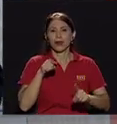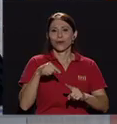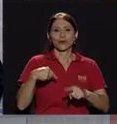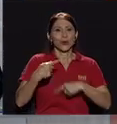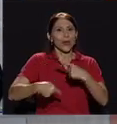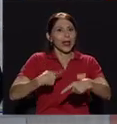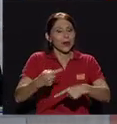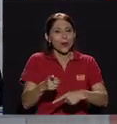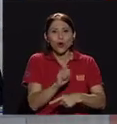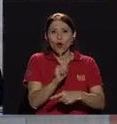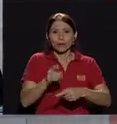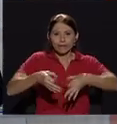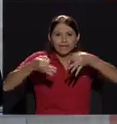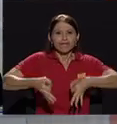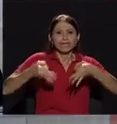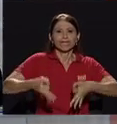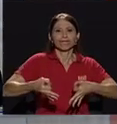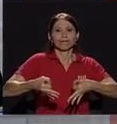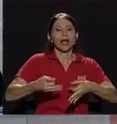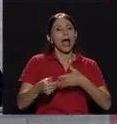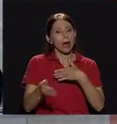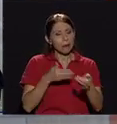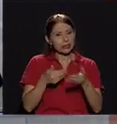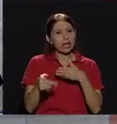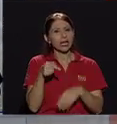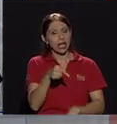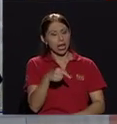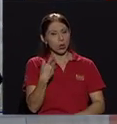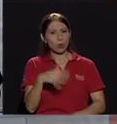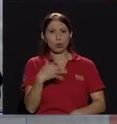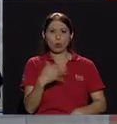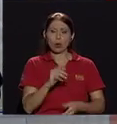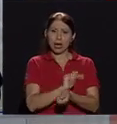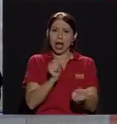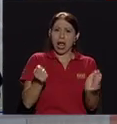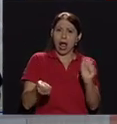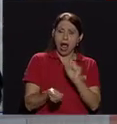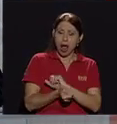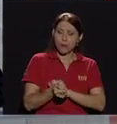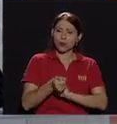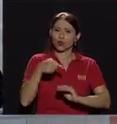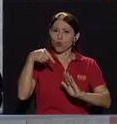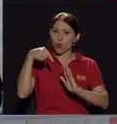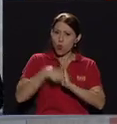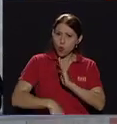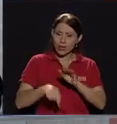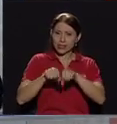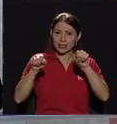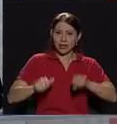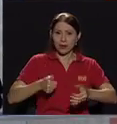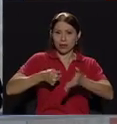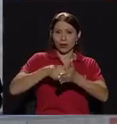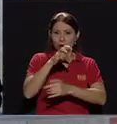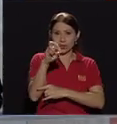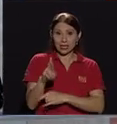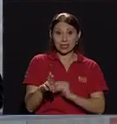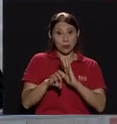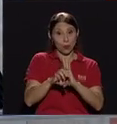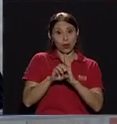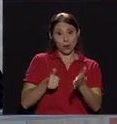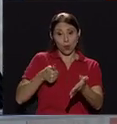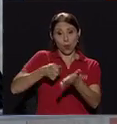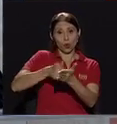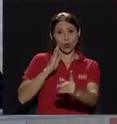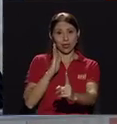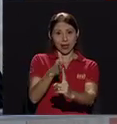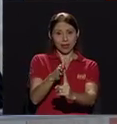concreta, a pesar de que hace cambios tan estructurales, ¿verdad?, en el sistema electoral costarricense como el voto directo.